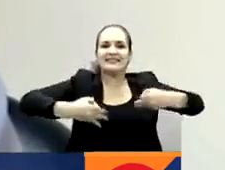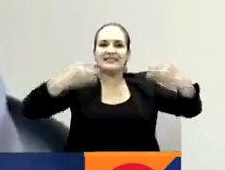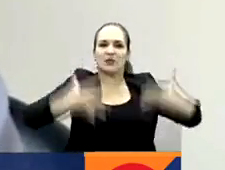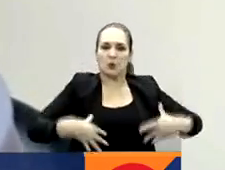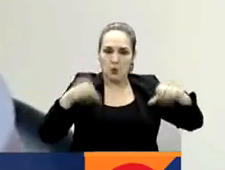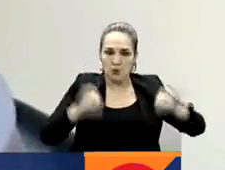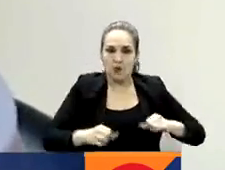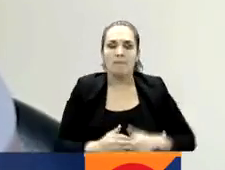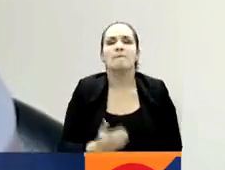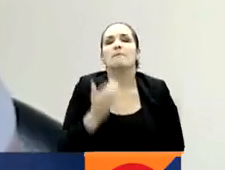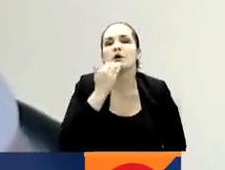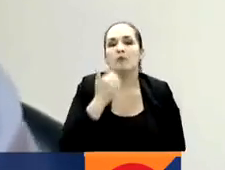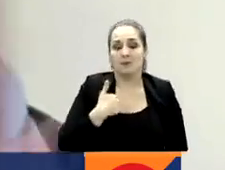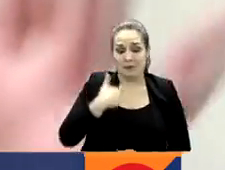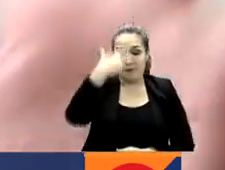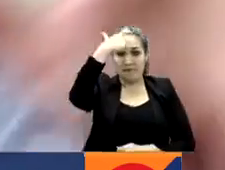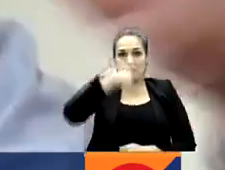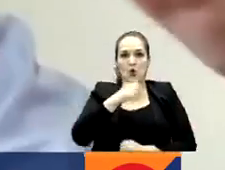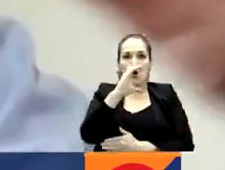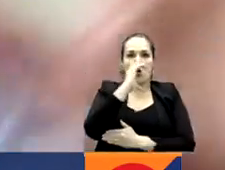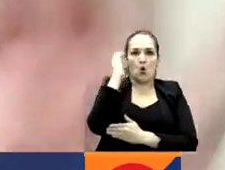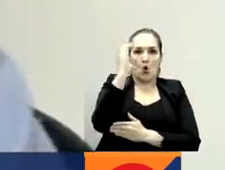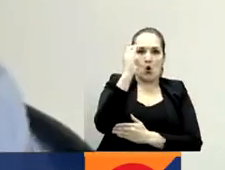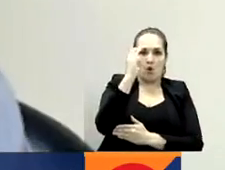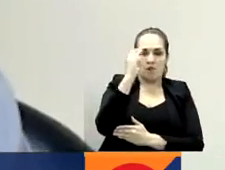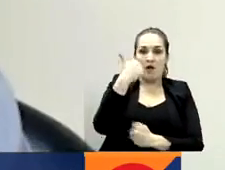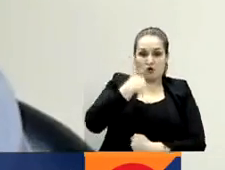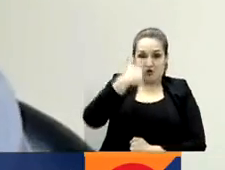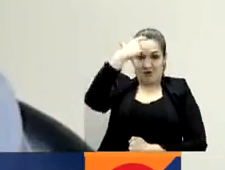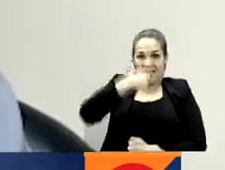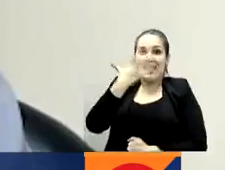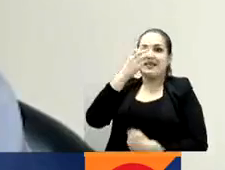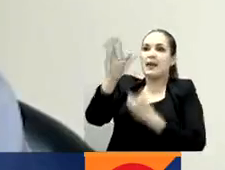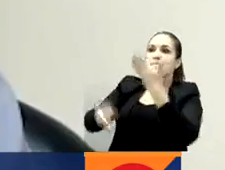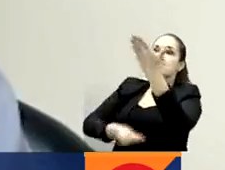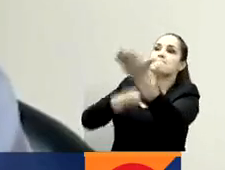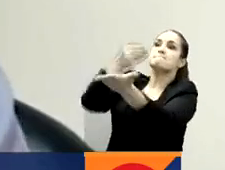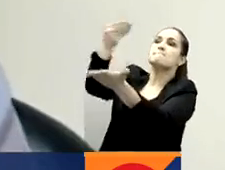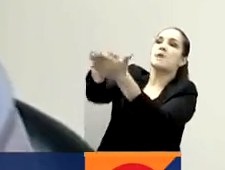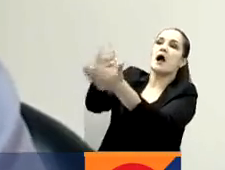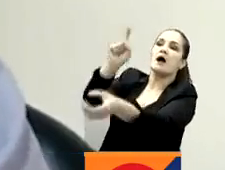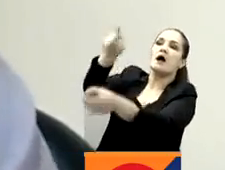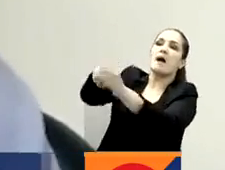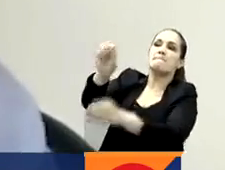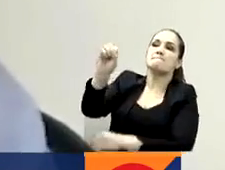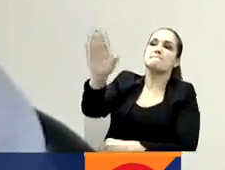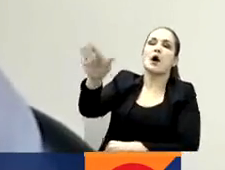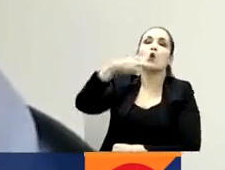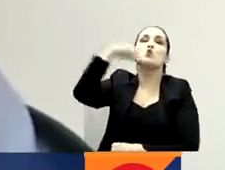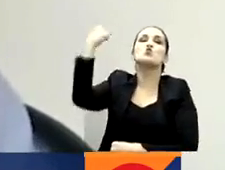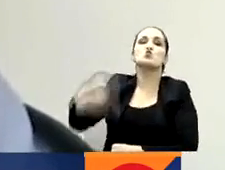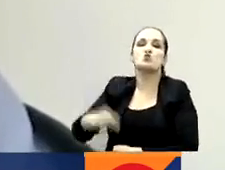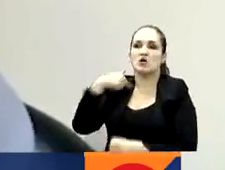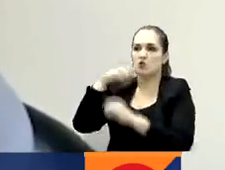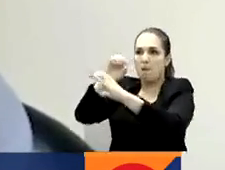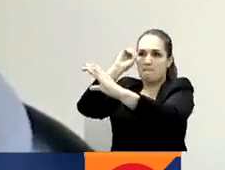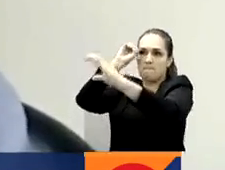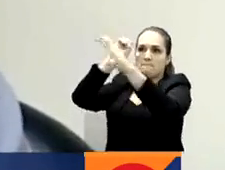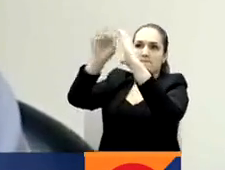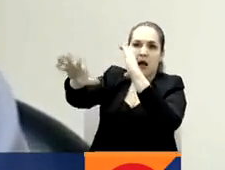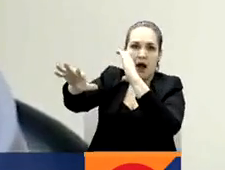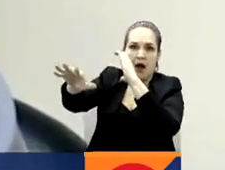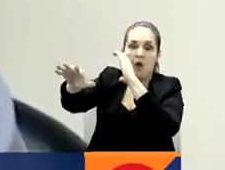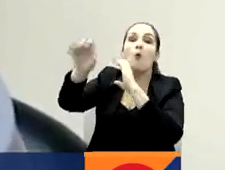Si yo como colombiano quiero pagar en Rusia a un banco ruso, pasar de mi banco hacia allá un